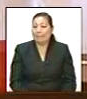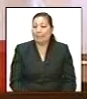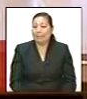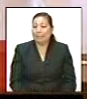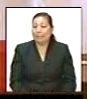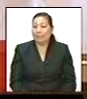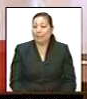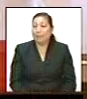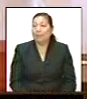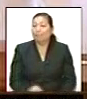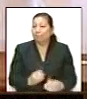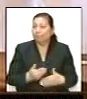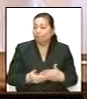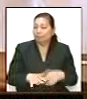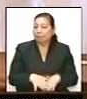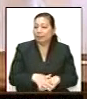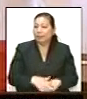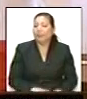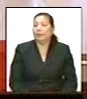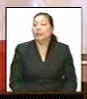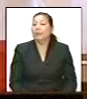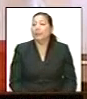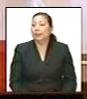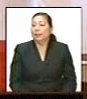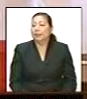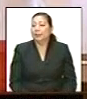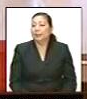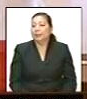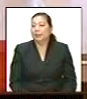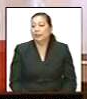Y en ese proceso estamos. Ahora,